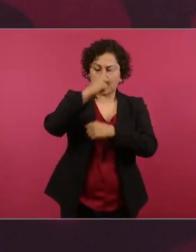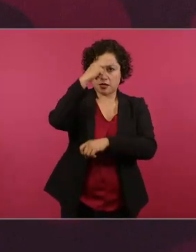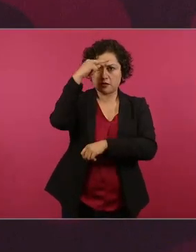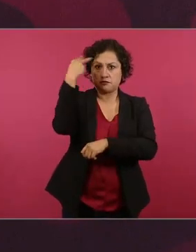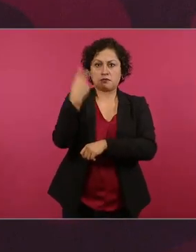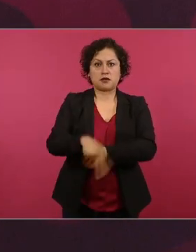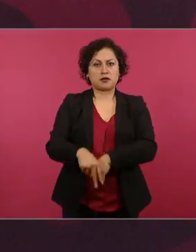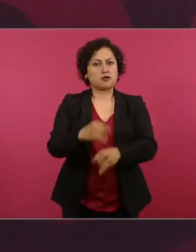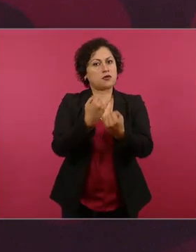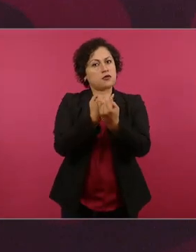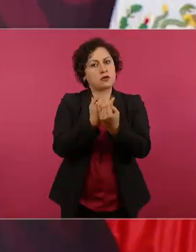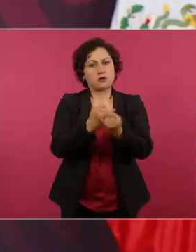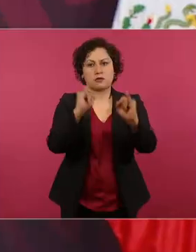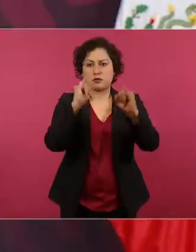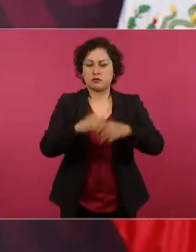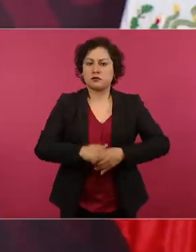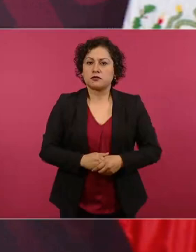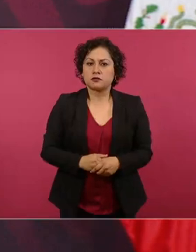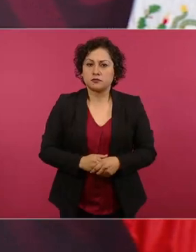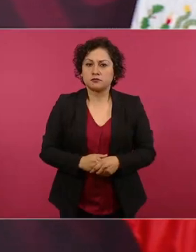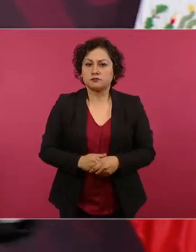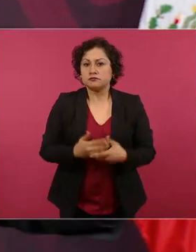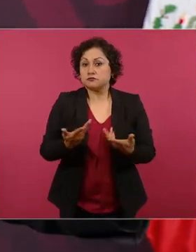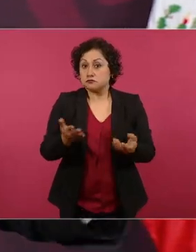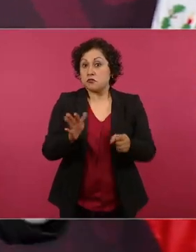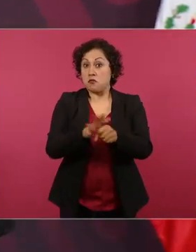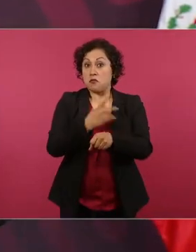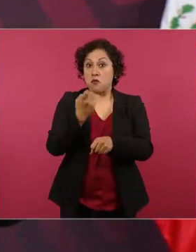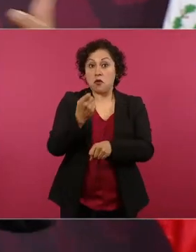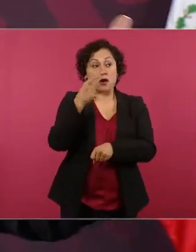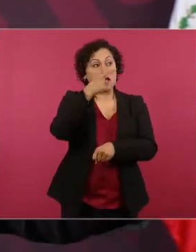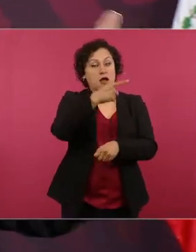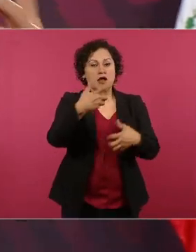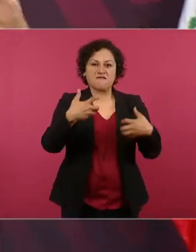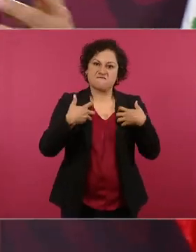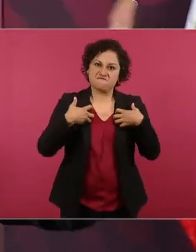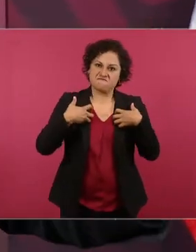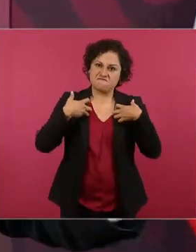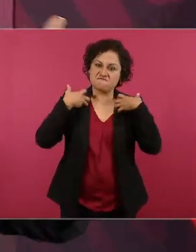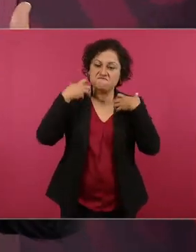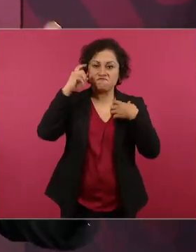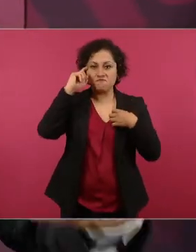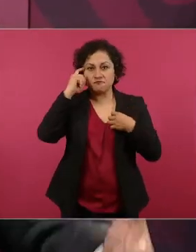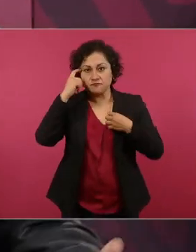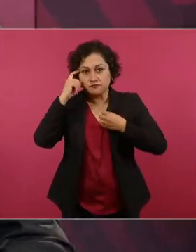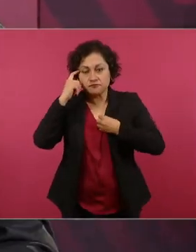están molestos. Entonces, como tienen una amplia red